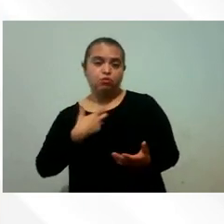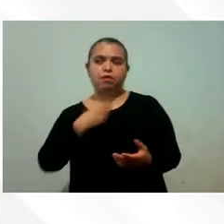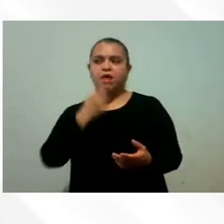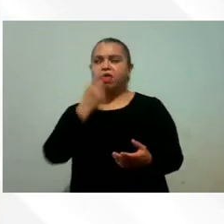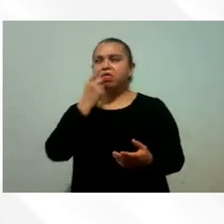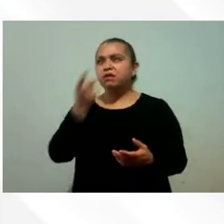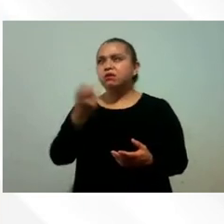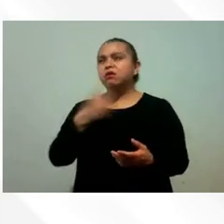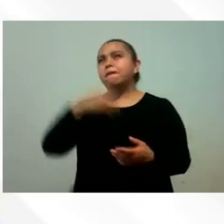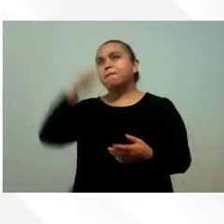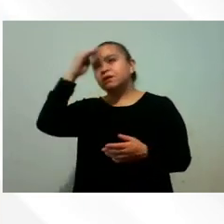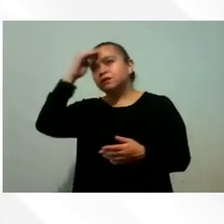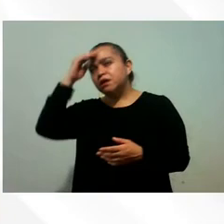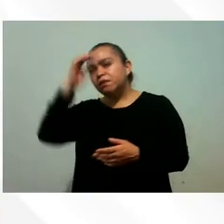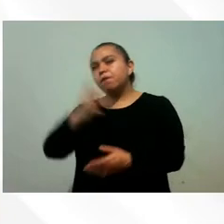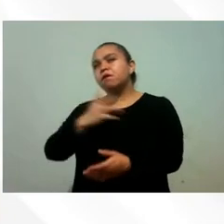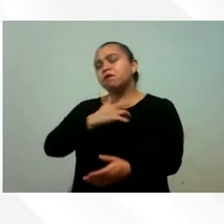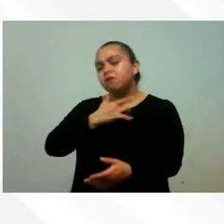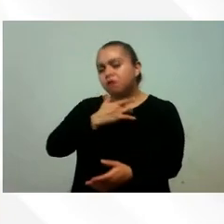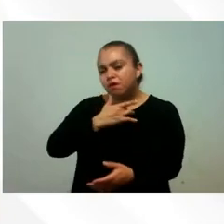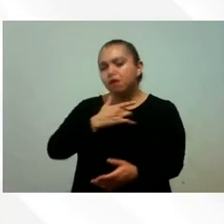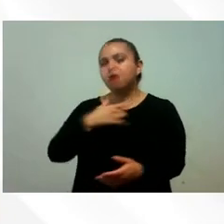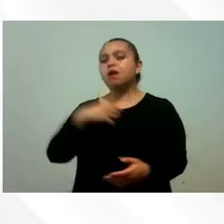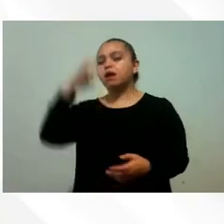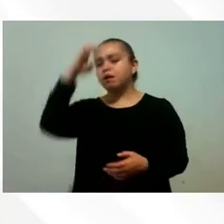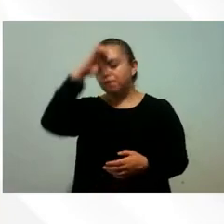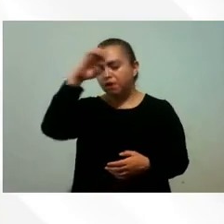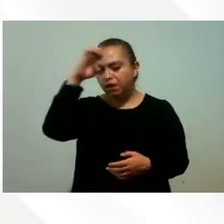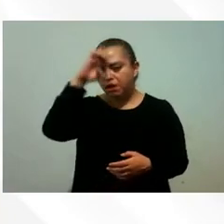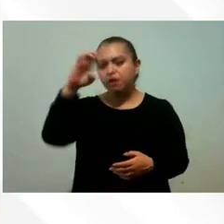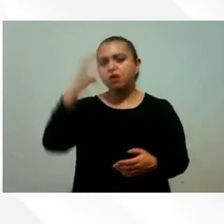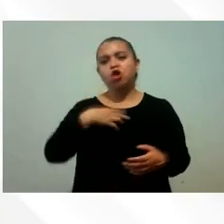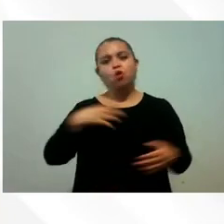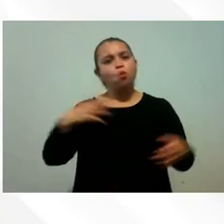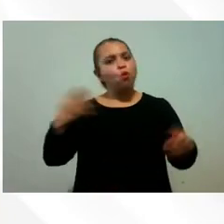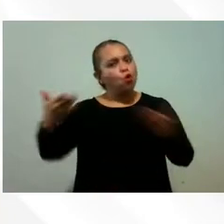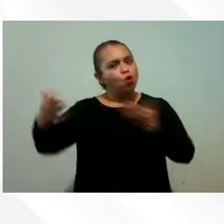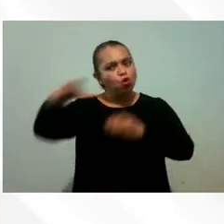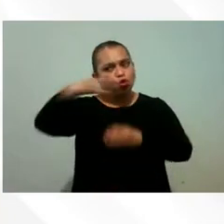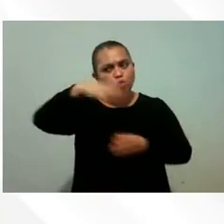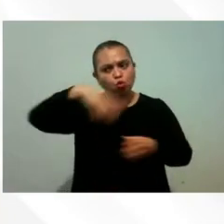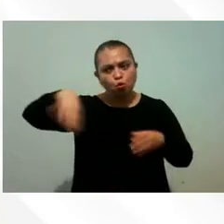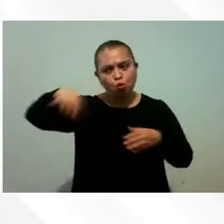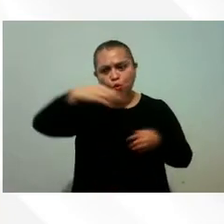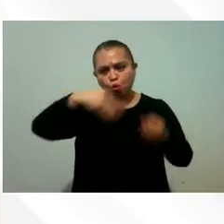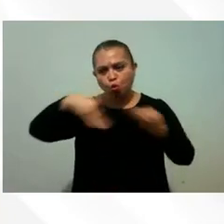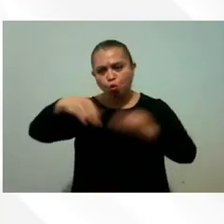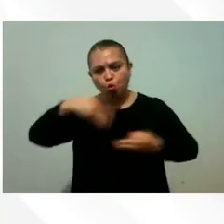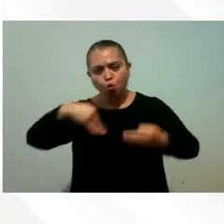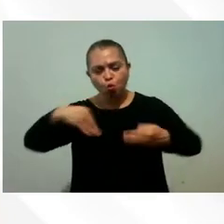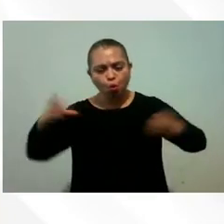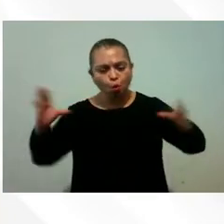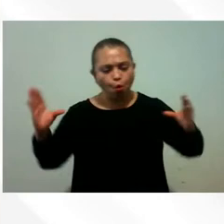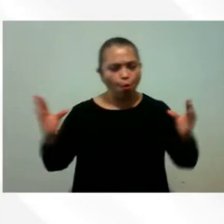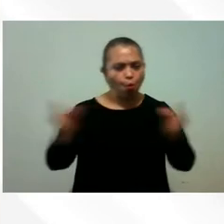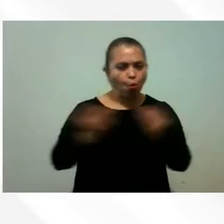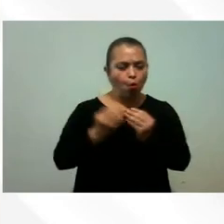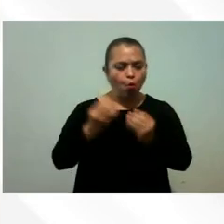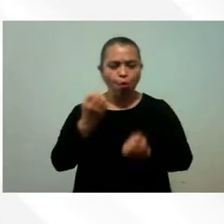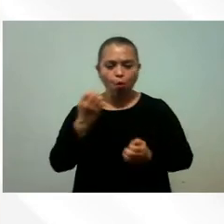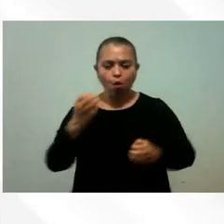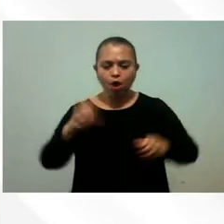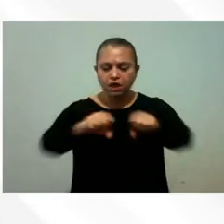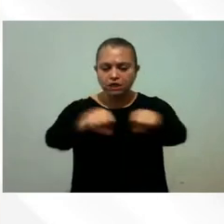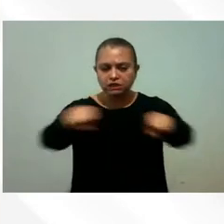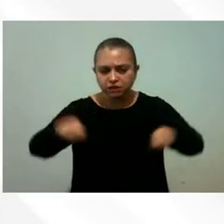lo que pensamos, las experiencias y cómo esto se conjuga en el aula, ¿no? Acuérdense que la cognición no está peleada